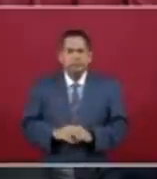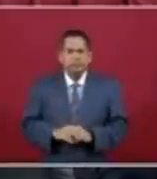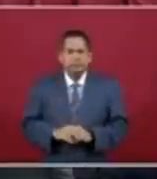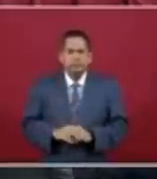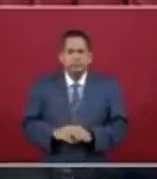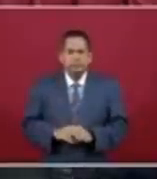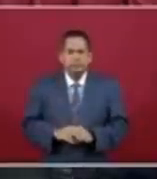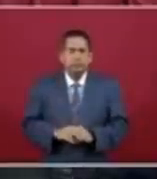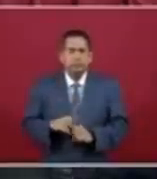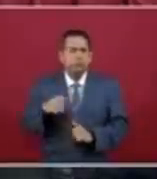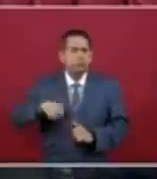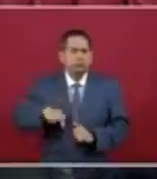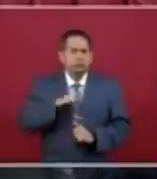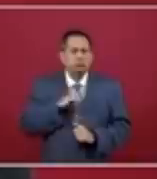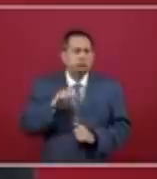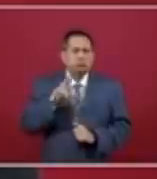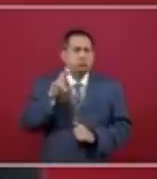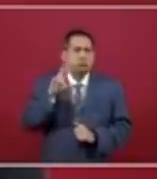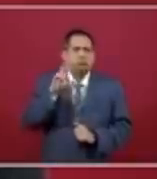No queremos